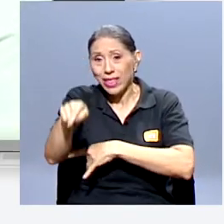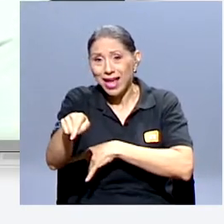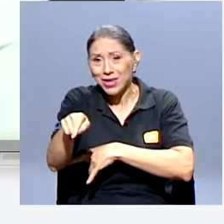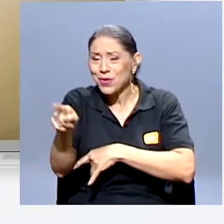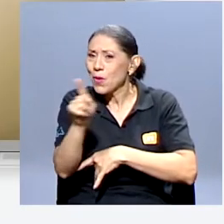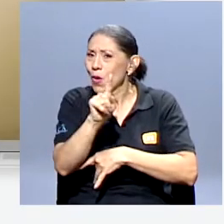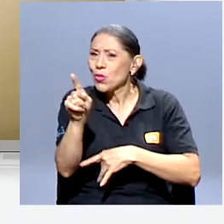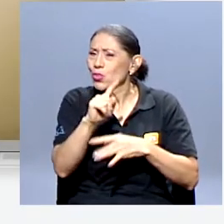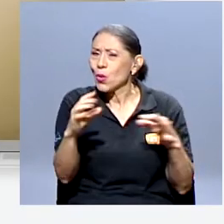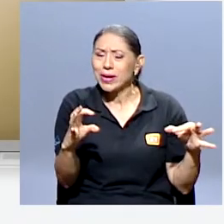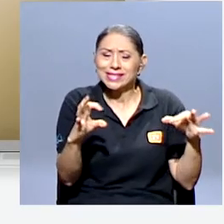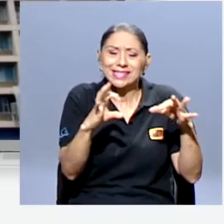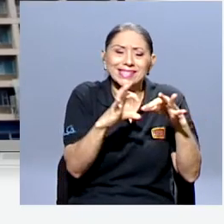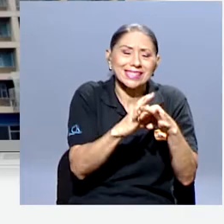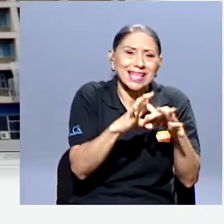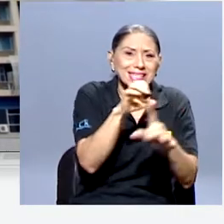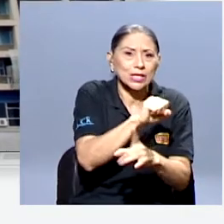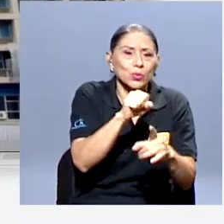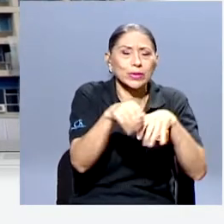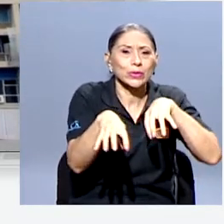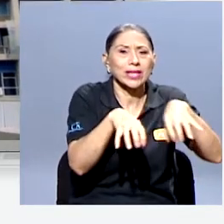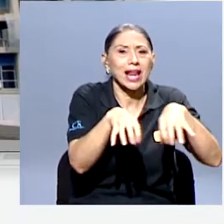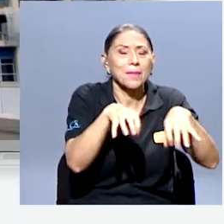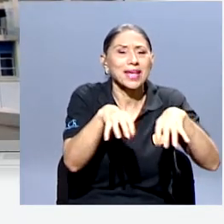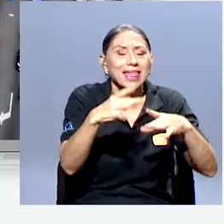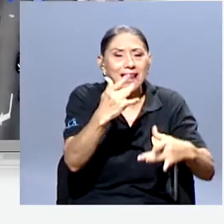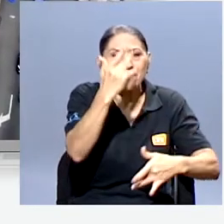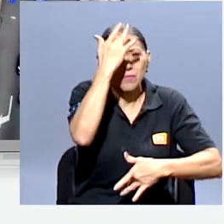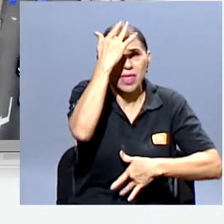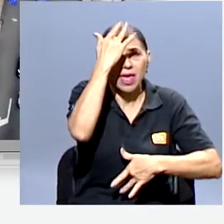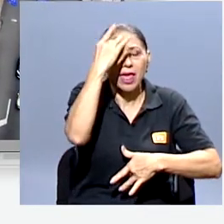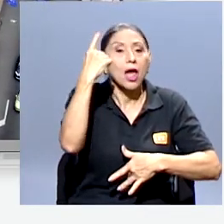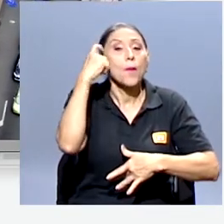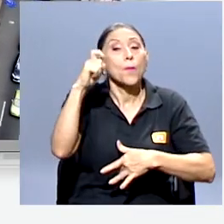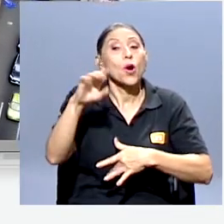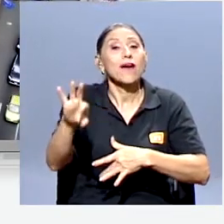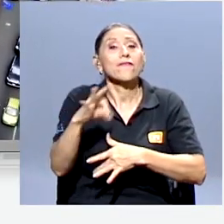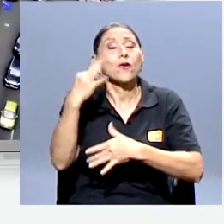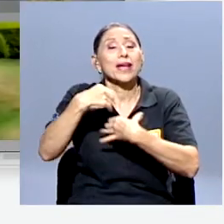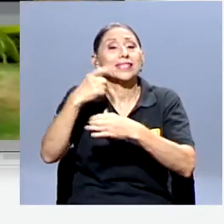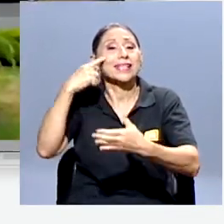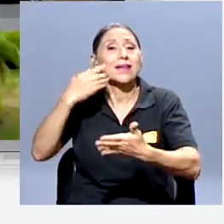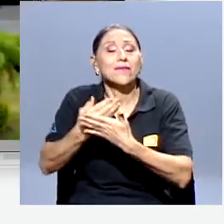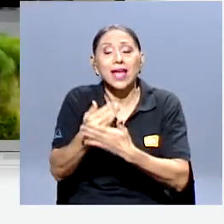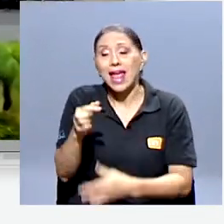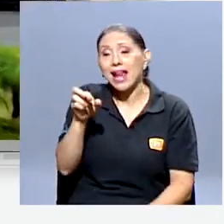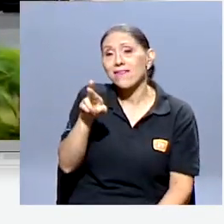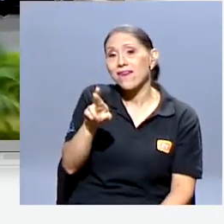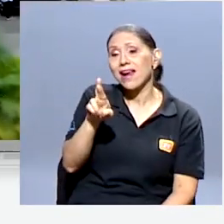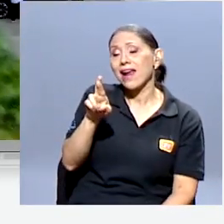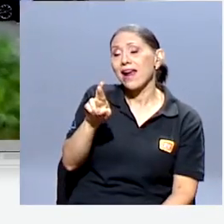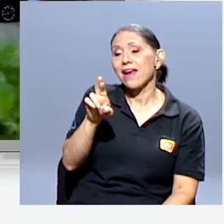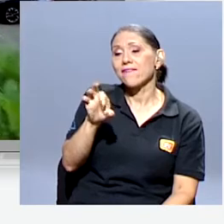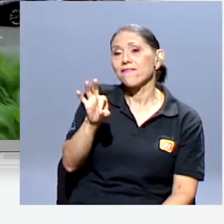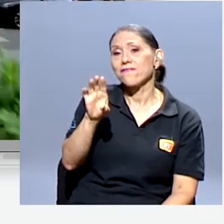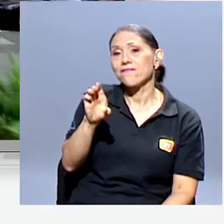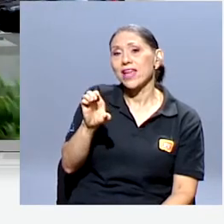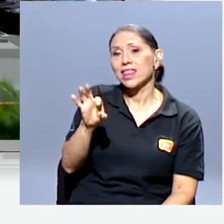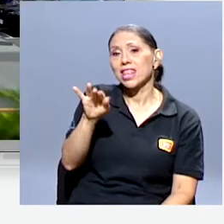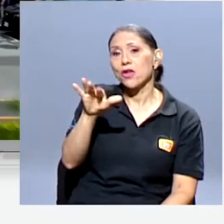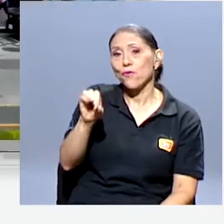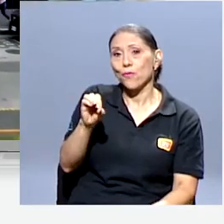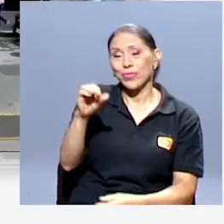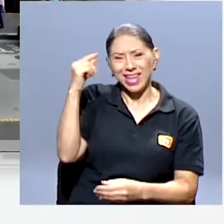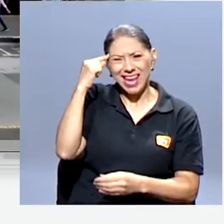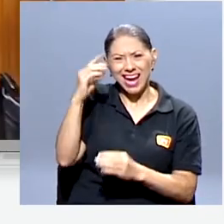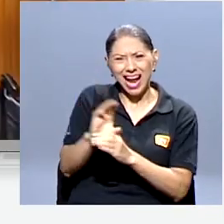la enfermedad debido a la forma en que se hace el testeo, porque el R efectivo que calcula el Centro Centroamericano de Población se hace a través